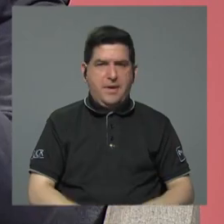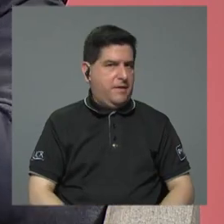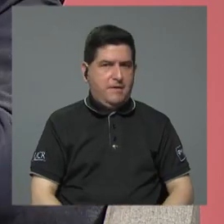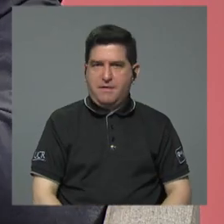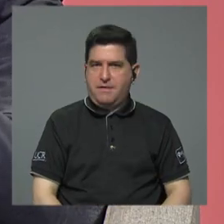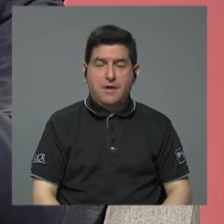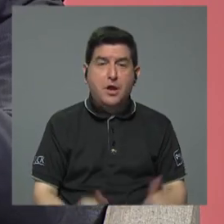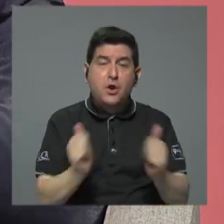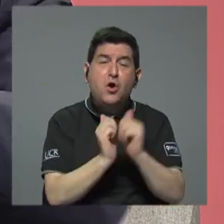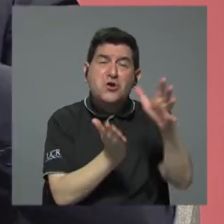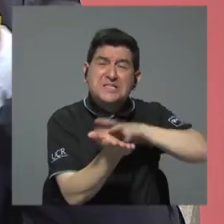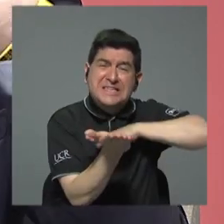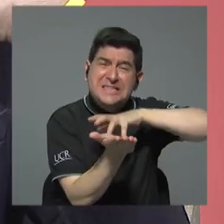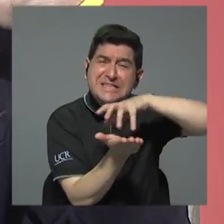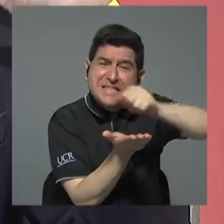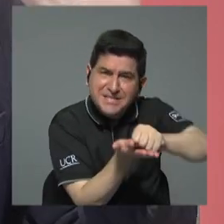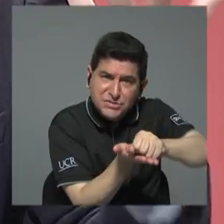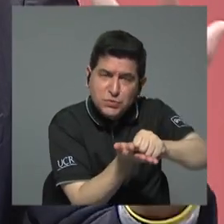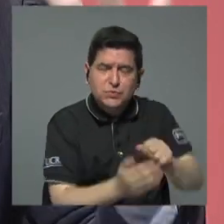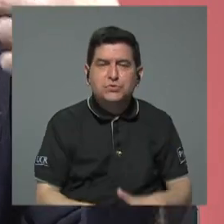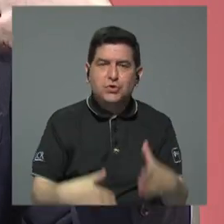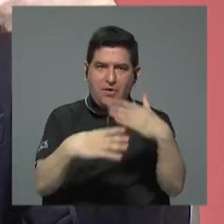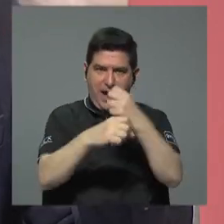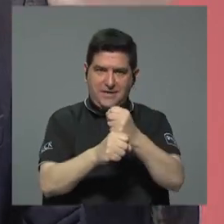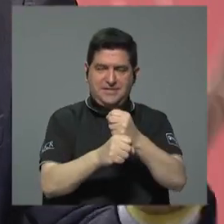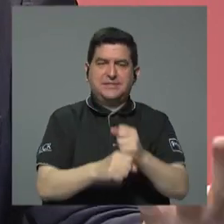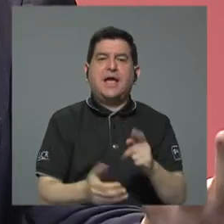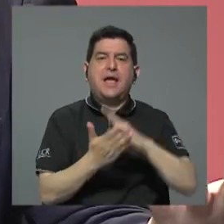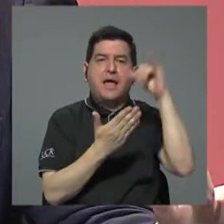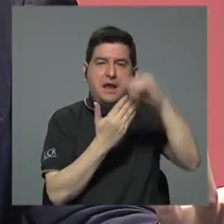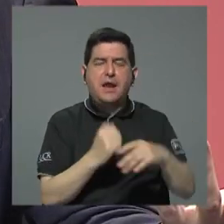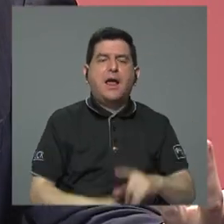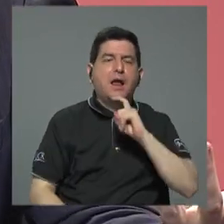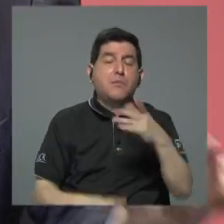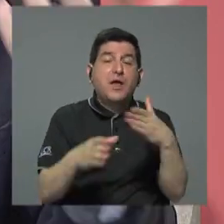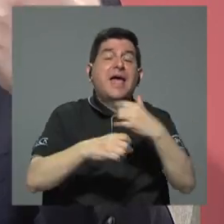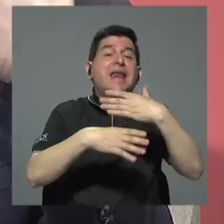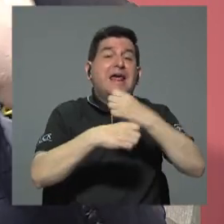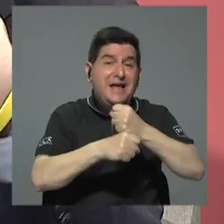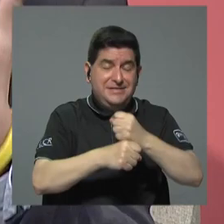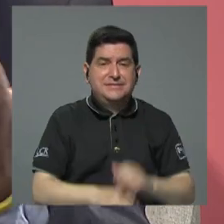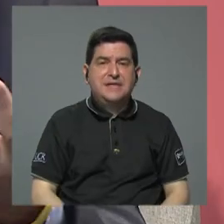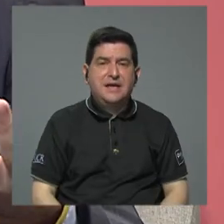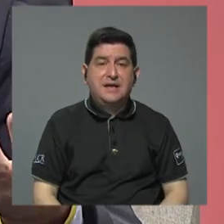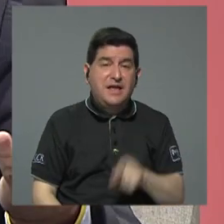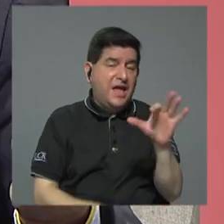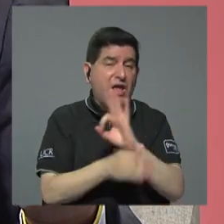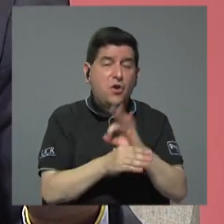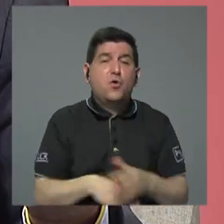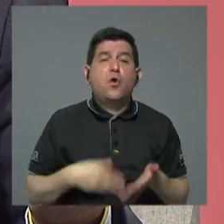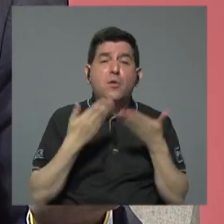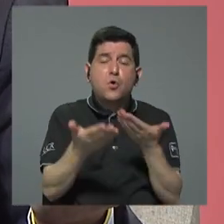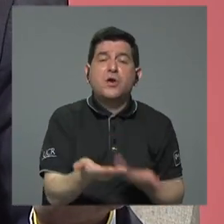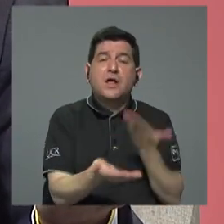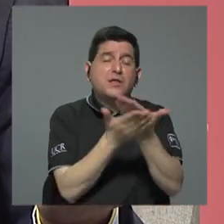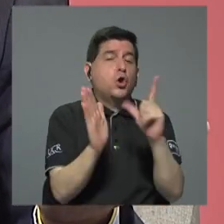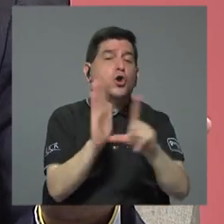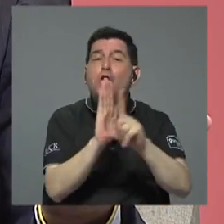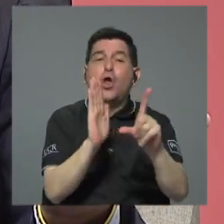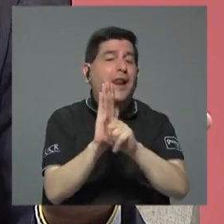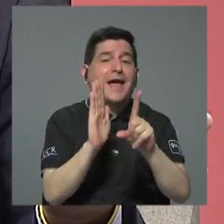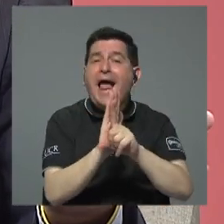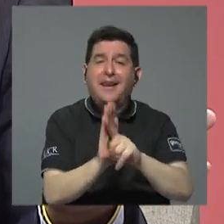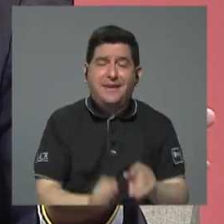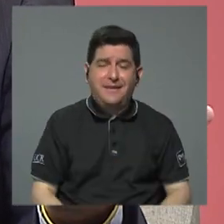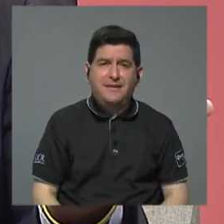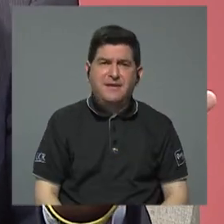ni comparable con el daño que hubiera provocado el proyecto minero que se quería hacer, que se cayó porque le otorgaron una concesión ilegal. ¿Y